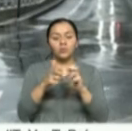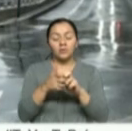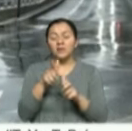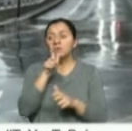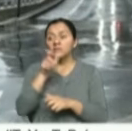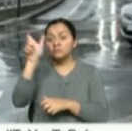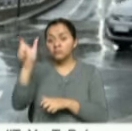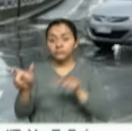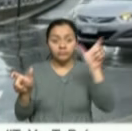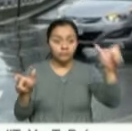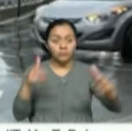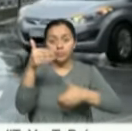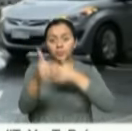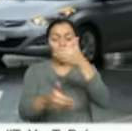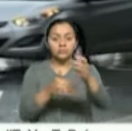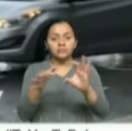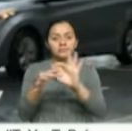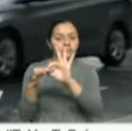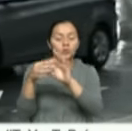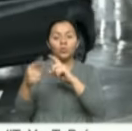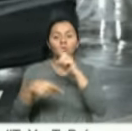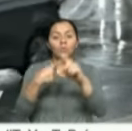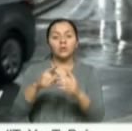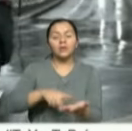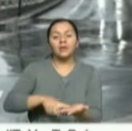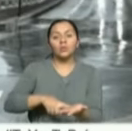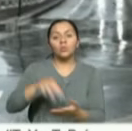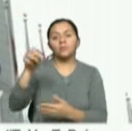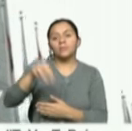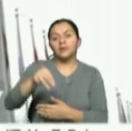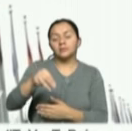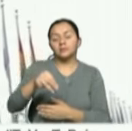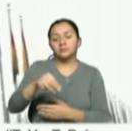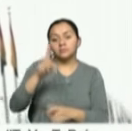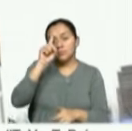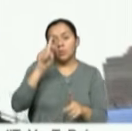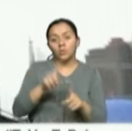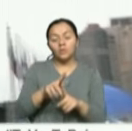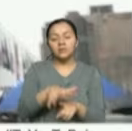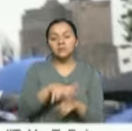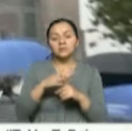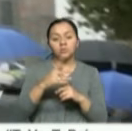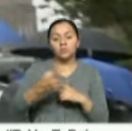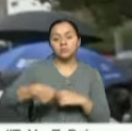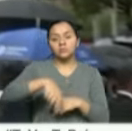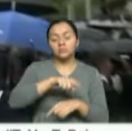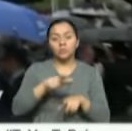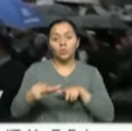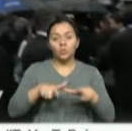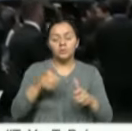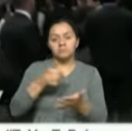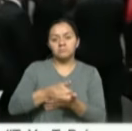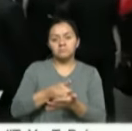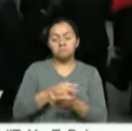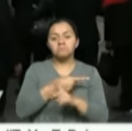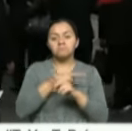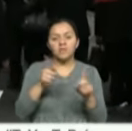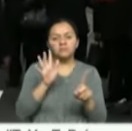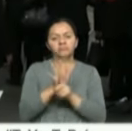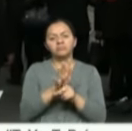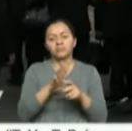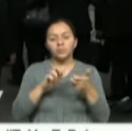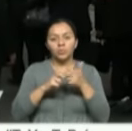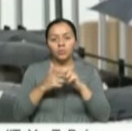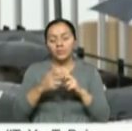en el proceso de paz se alistan para reunirse el martes, tras la degradación de la situación en el terreno y un aumento de la tensión por acusaciones